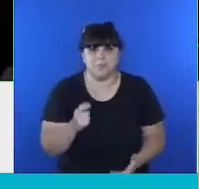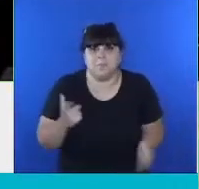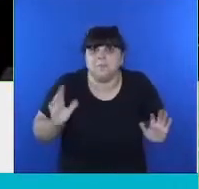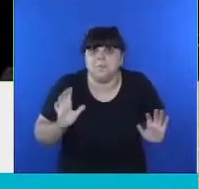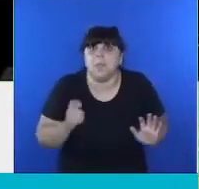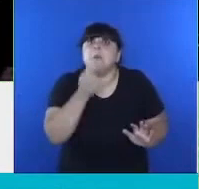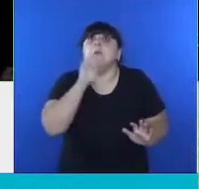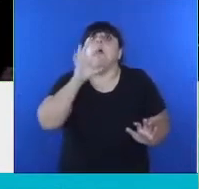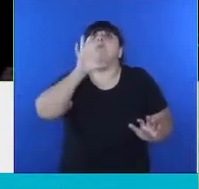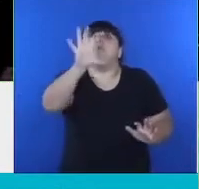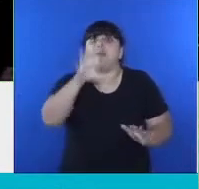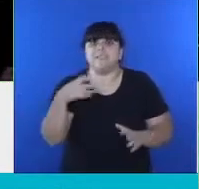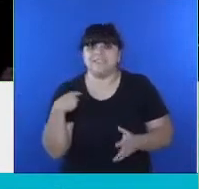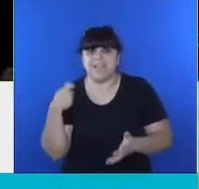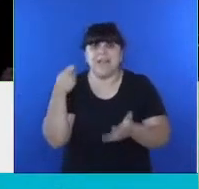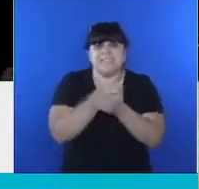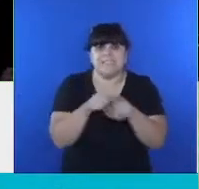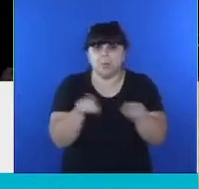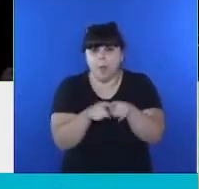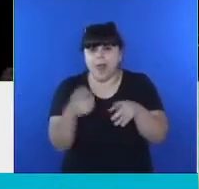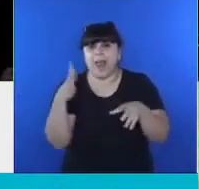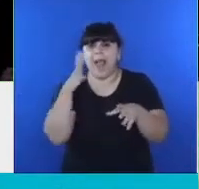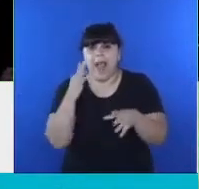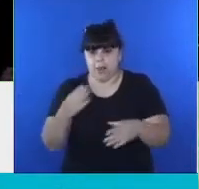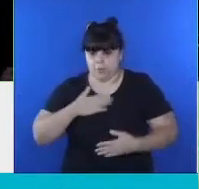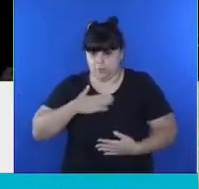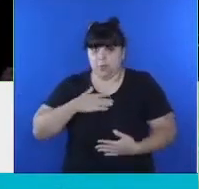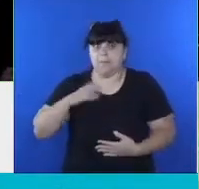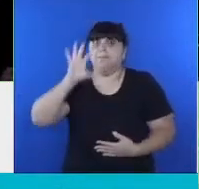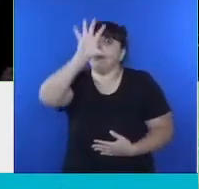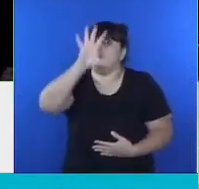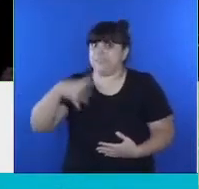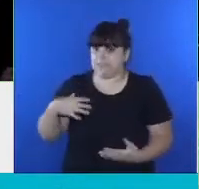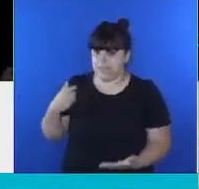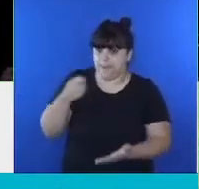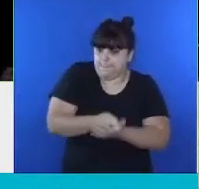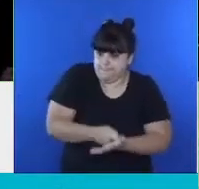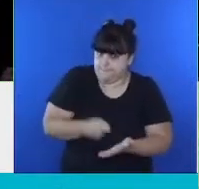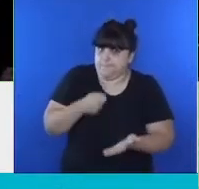y si la provincia no seguiría integrando con sus propios fondos,